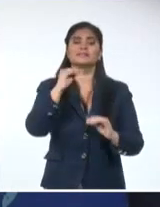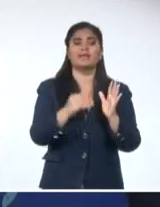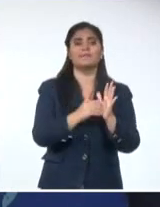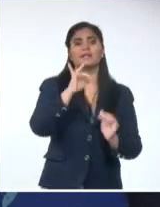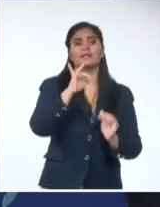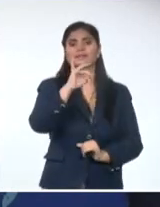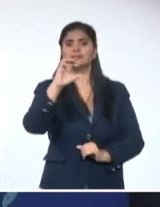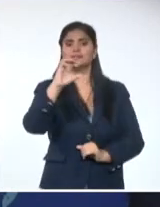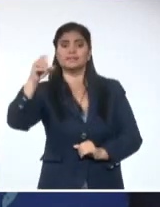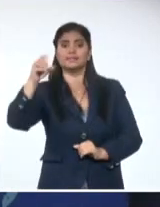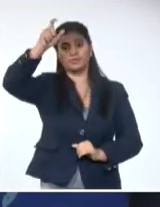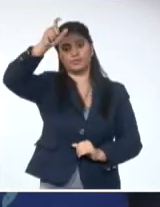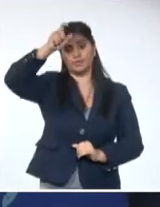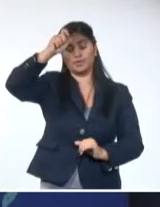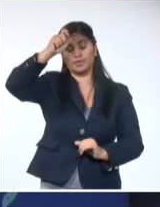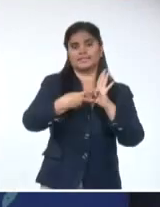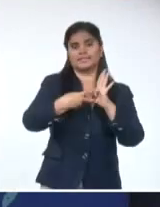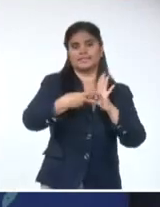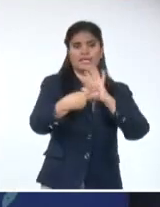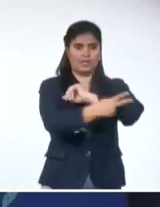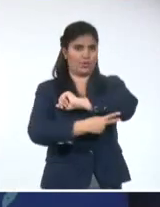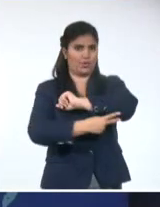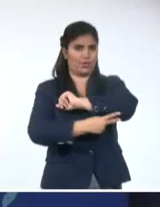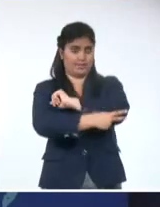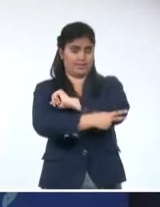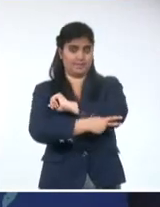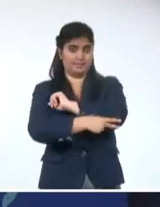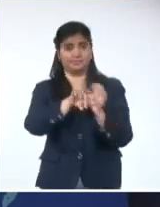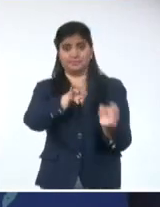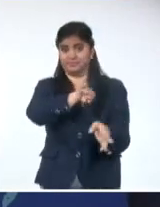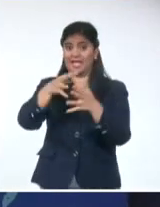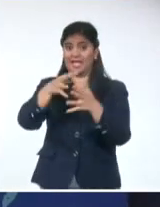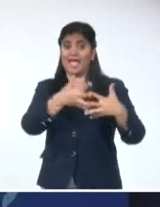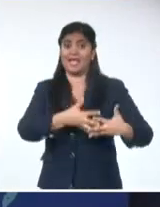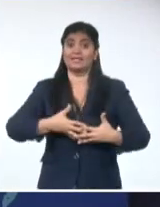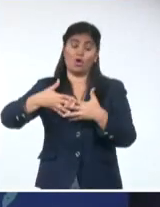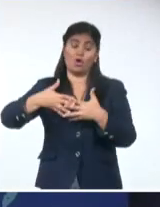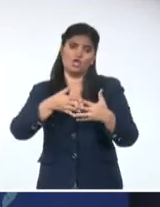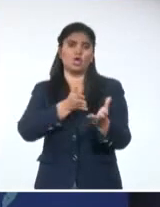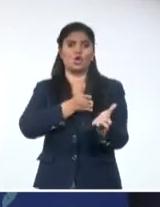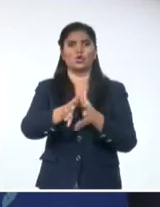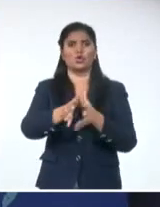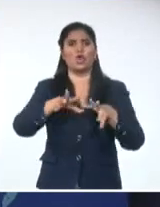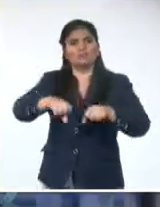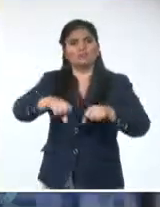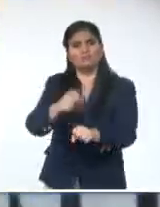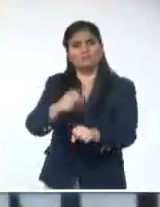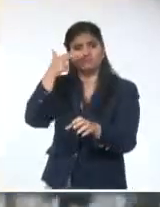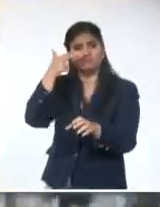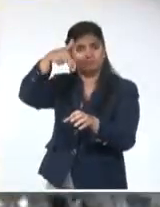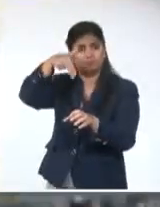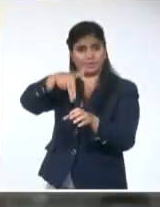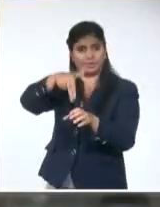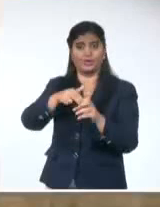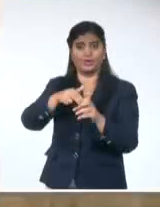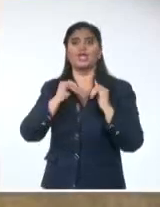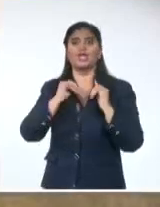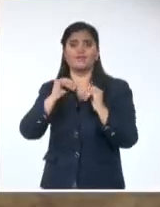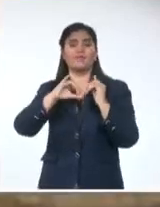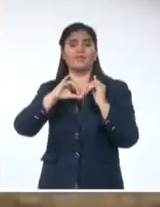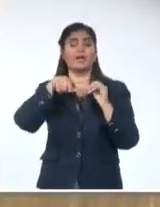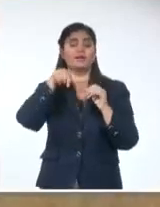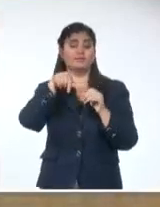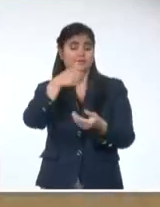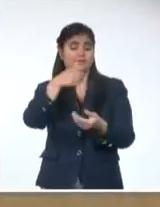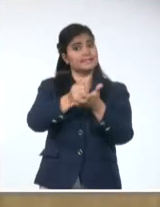continúa saqueando el petróleo de ese país aseguró este domingo el medio ruso sputnik según reflejó la página web Washington y sus